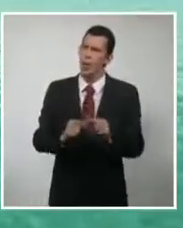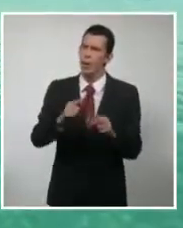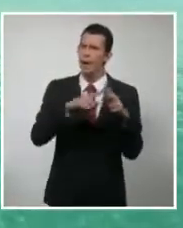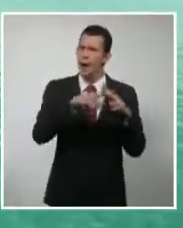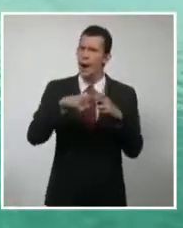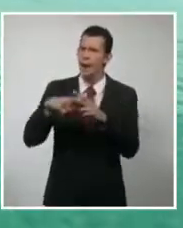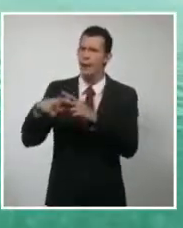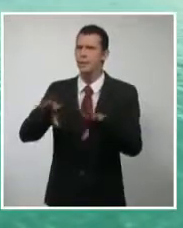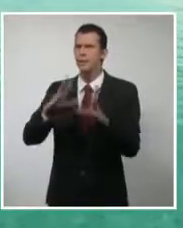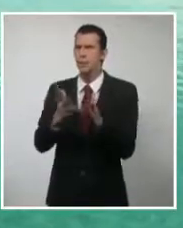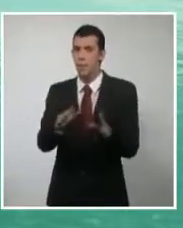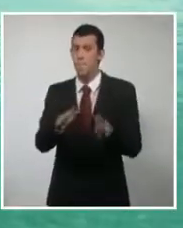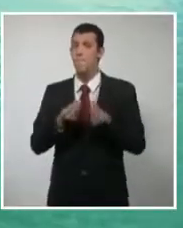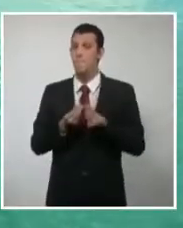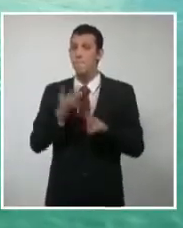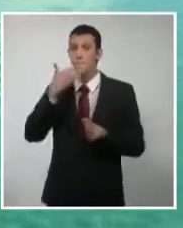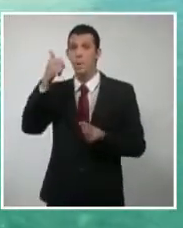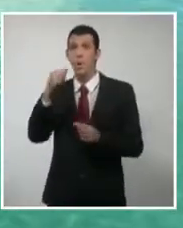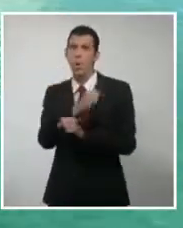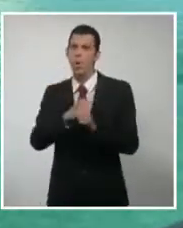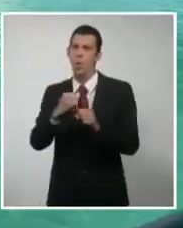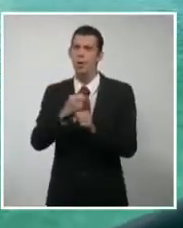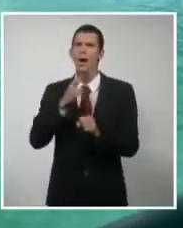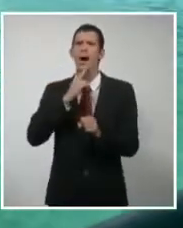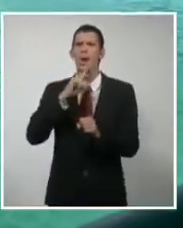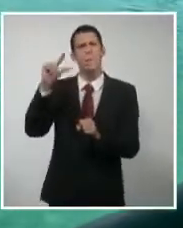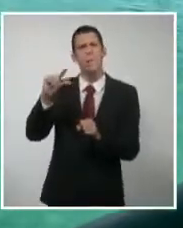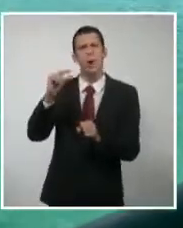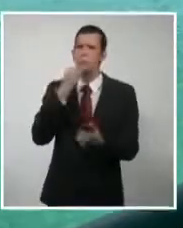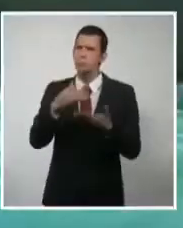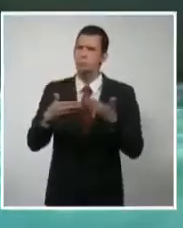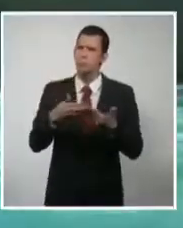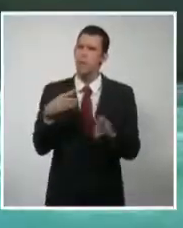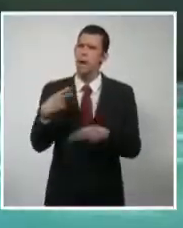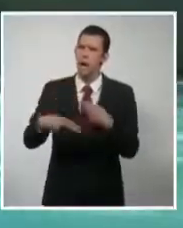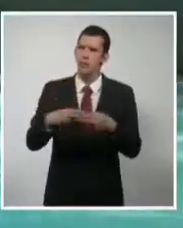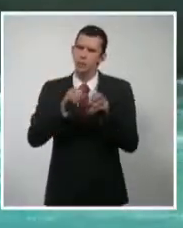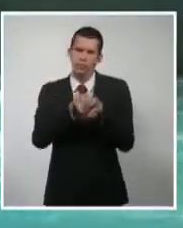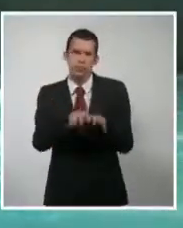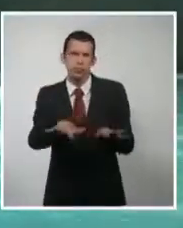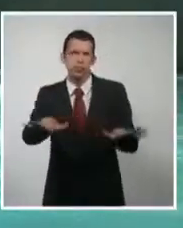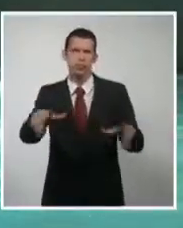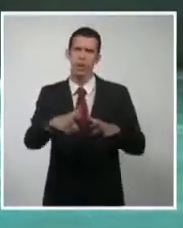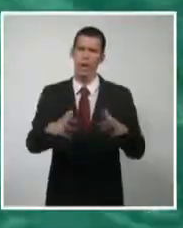más eficiente los volúmenes disponibles.